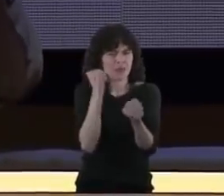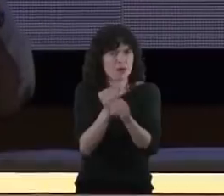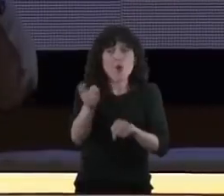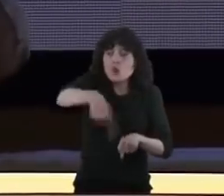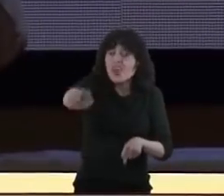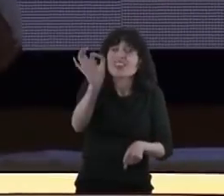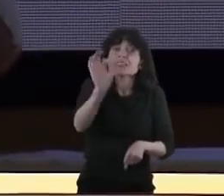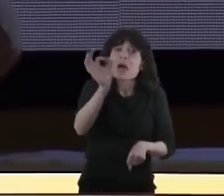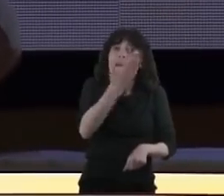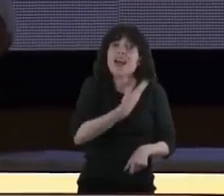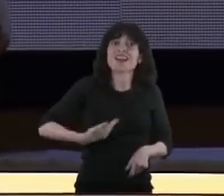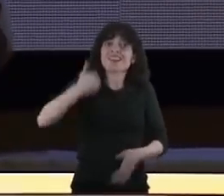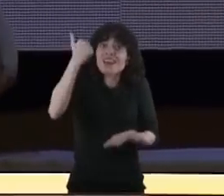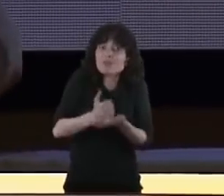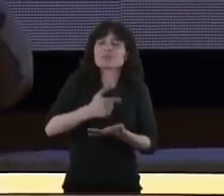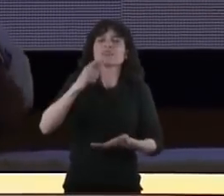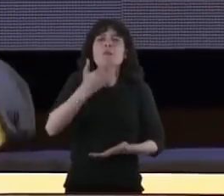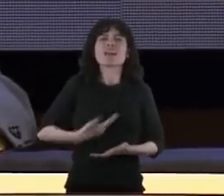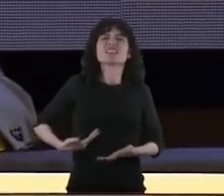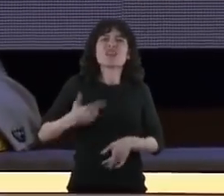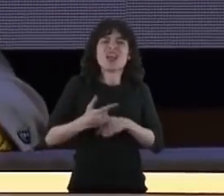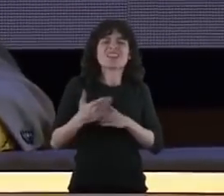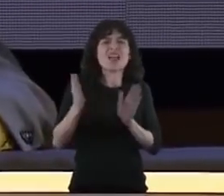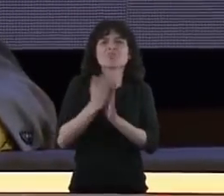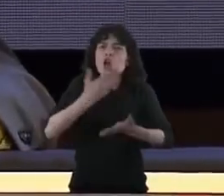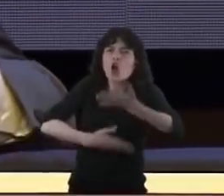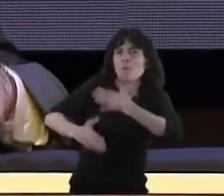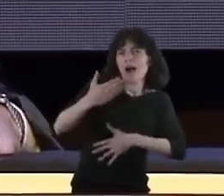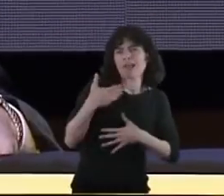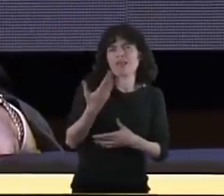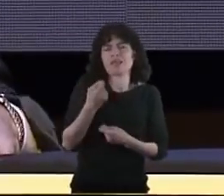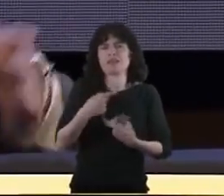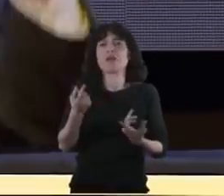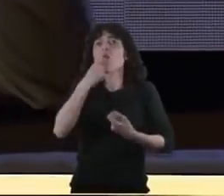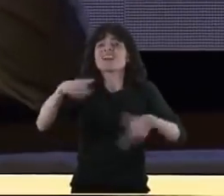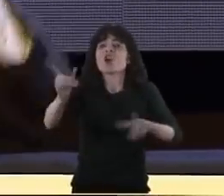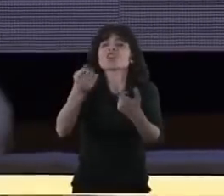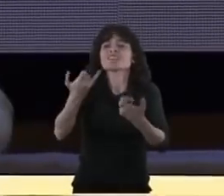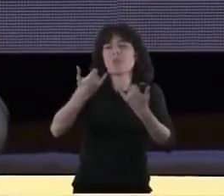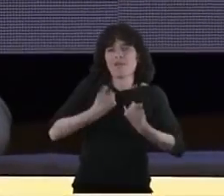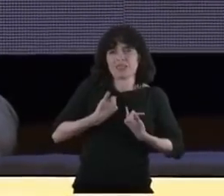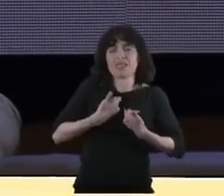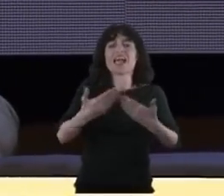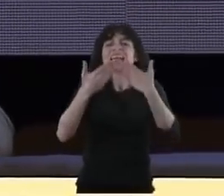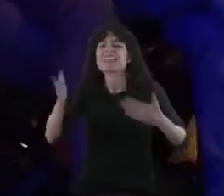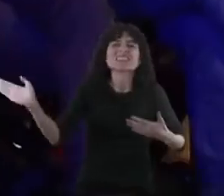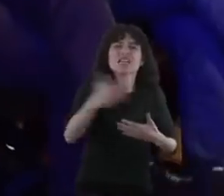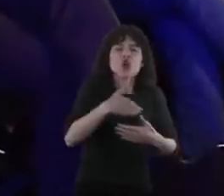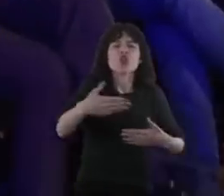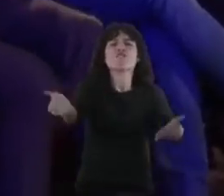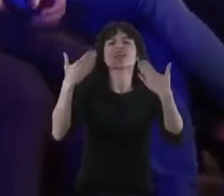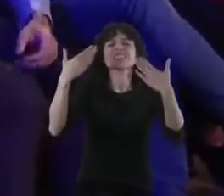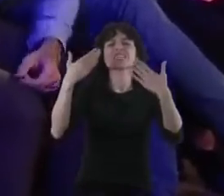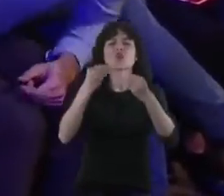que así como cuenta con ustedes, ustedes saben que pueden contar con él. Gracias a todos y todas. Felicitaciones por este congreso. Muchas